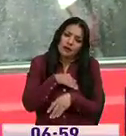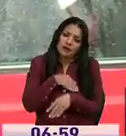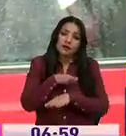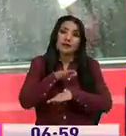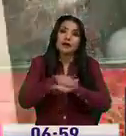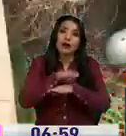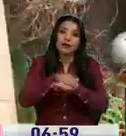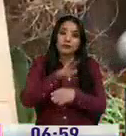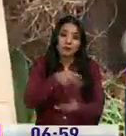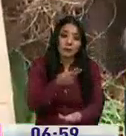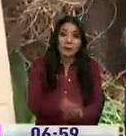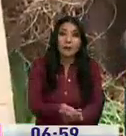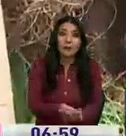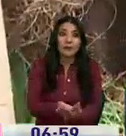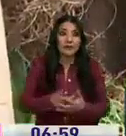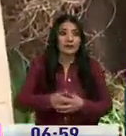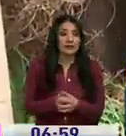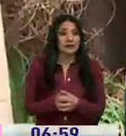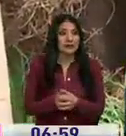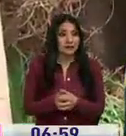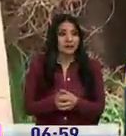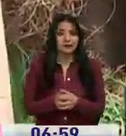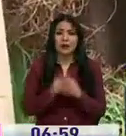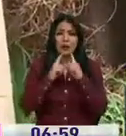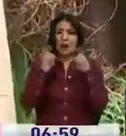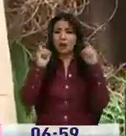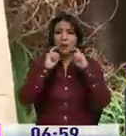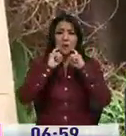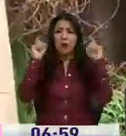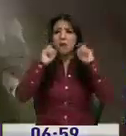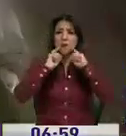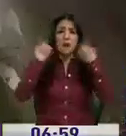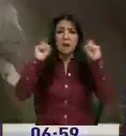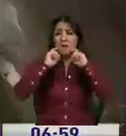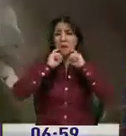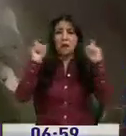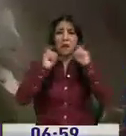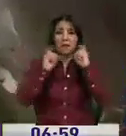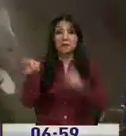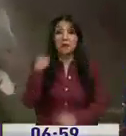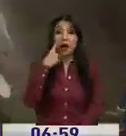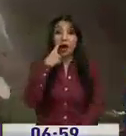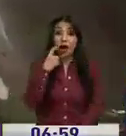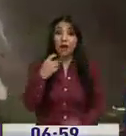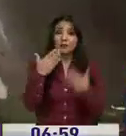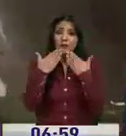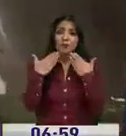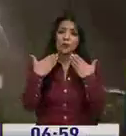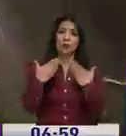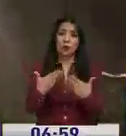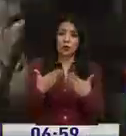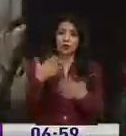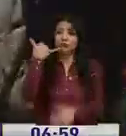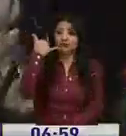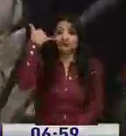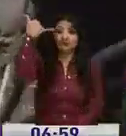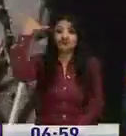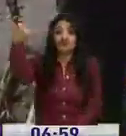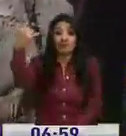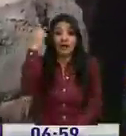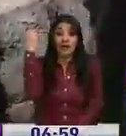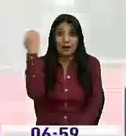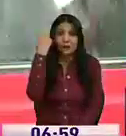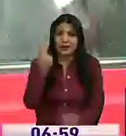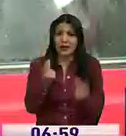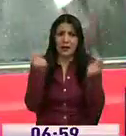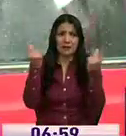a la caída de... La insistencia de sus ladridos hicieron que un hombre de buen corazón dé alerta para que el animal sea